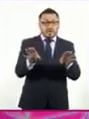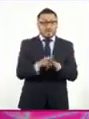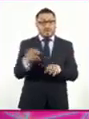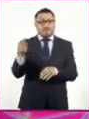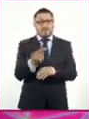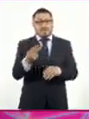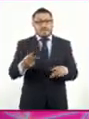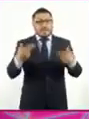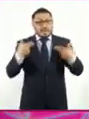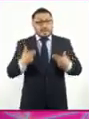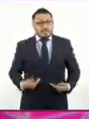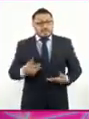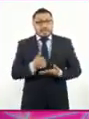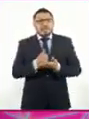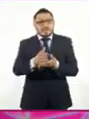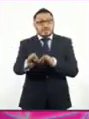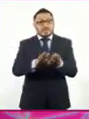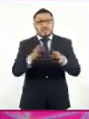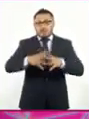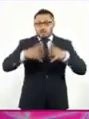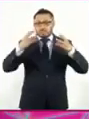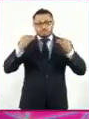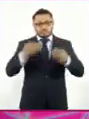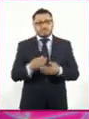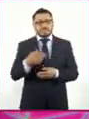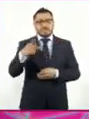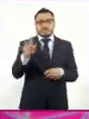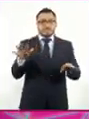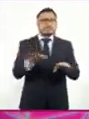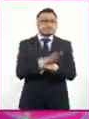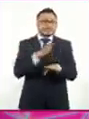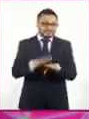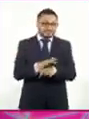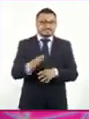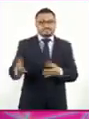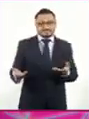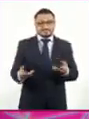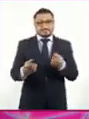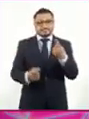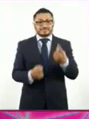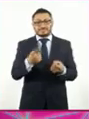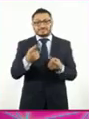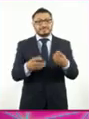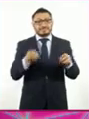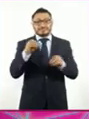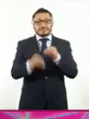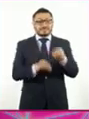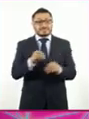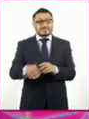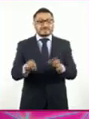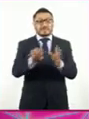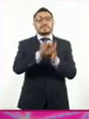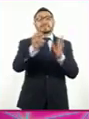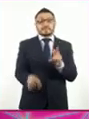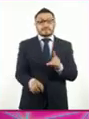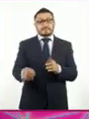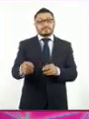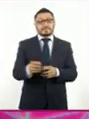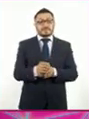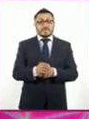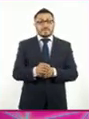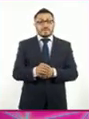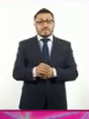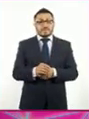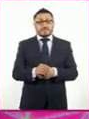un esfuerzo humano más grande. Pero estas cambian entre sí solo en algunos procesos. Por ejemplo, tanto el